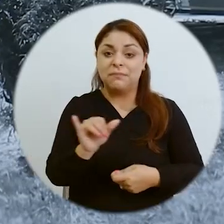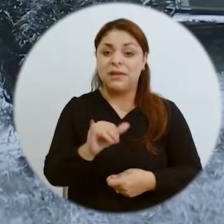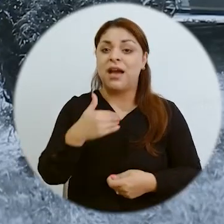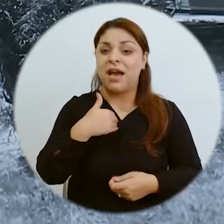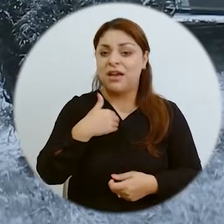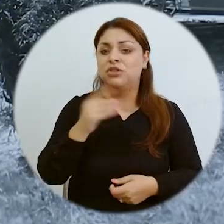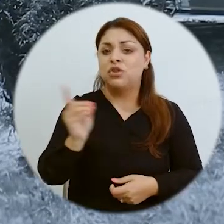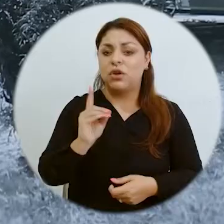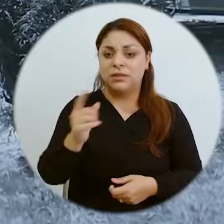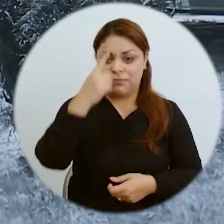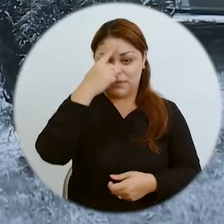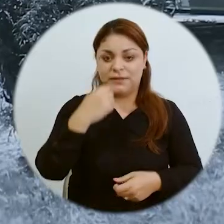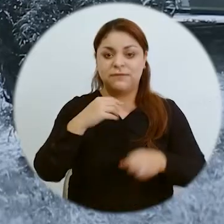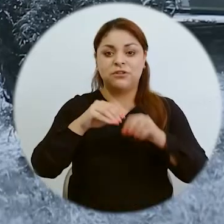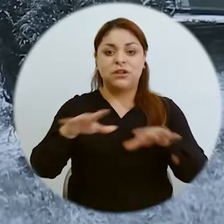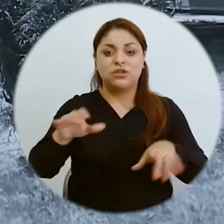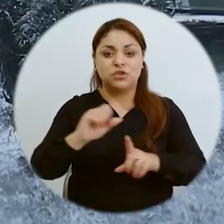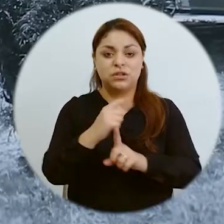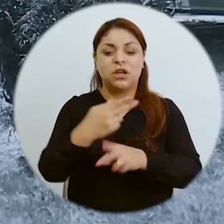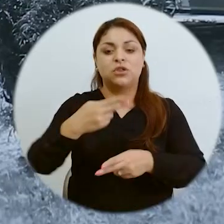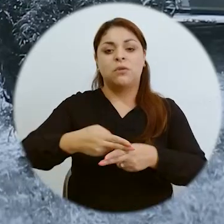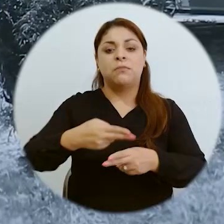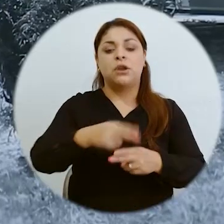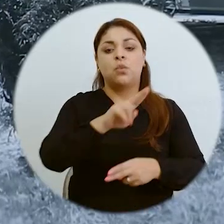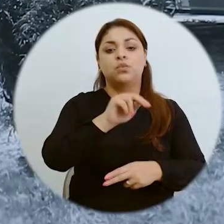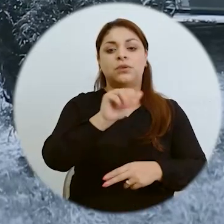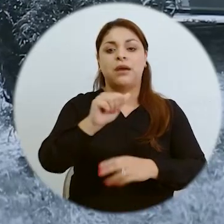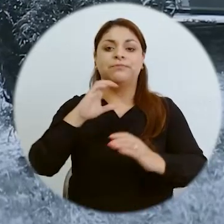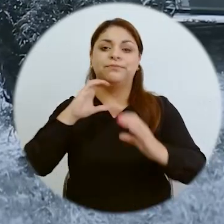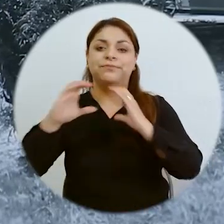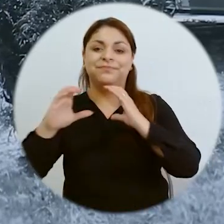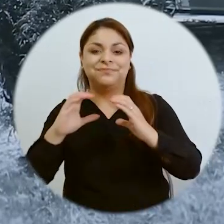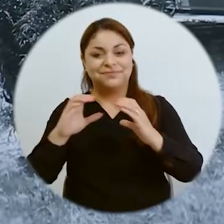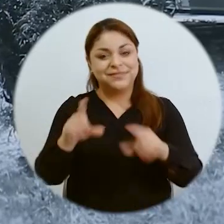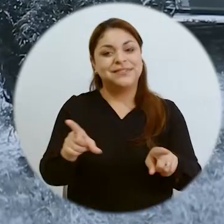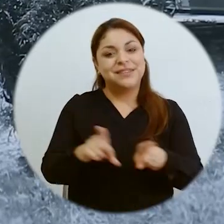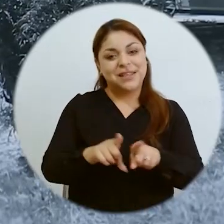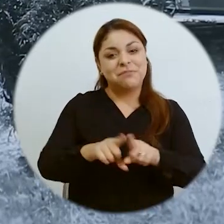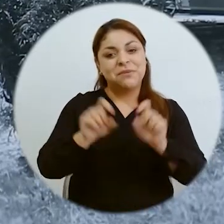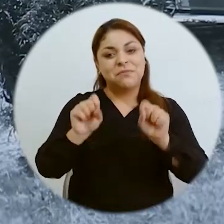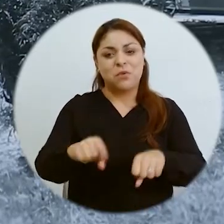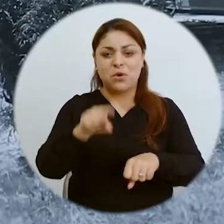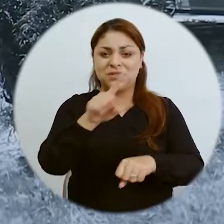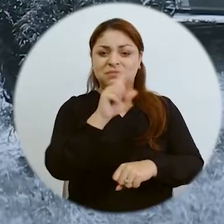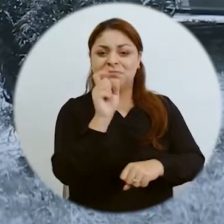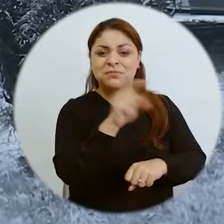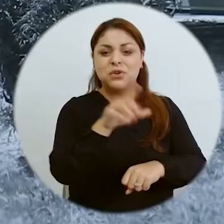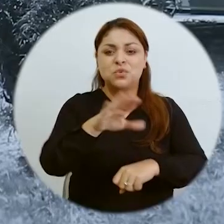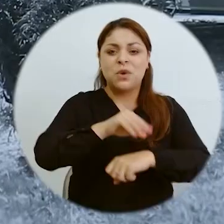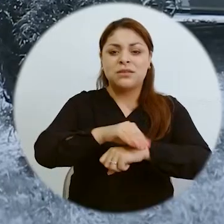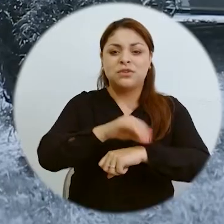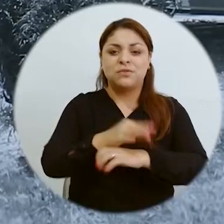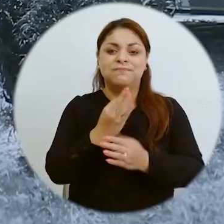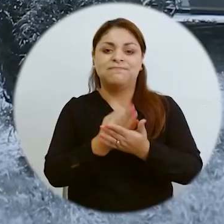análisis. Esperamos que esta información le haya sido de particular utilidad. Puede buscar más detalles